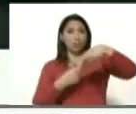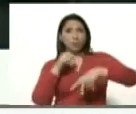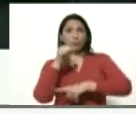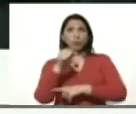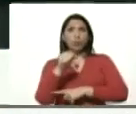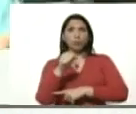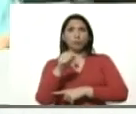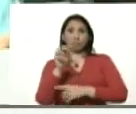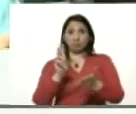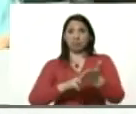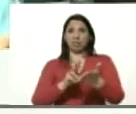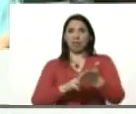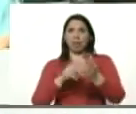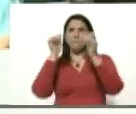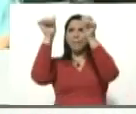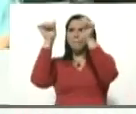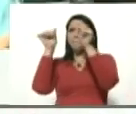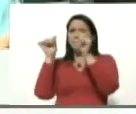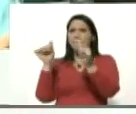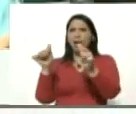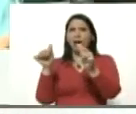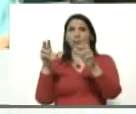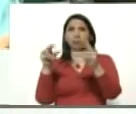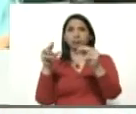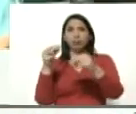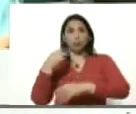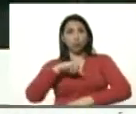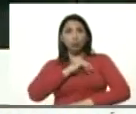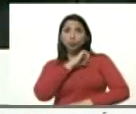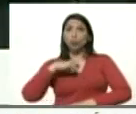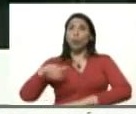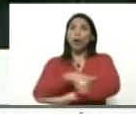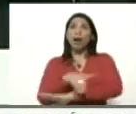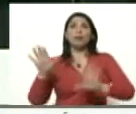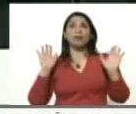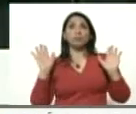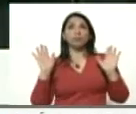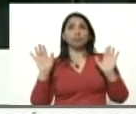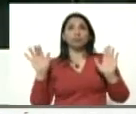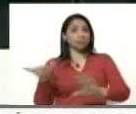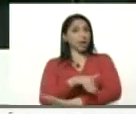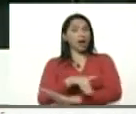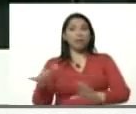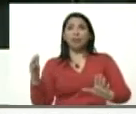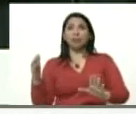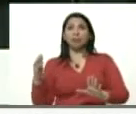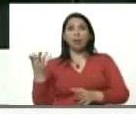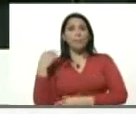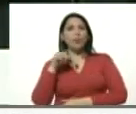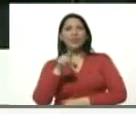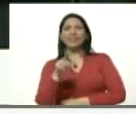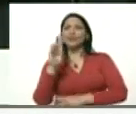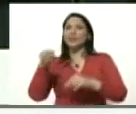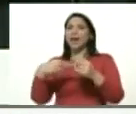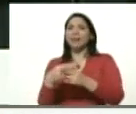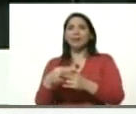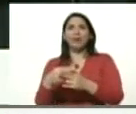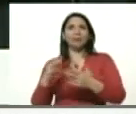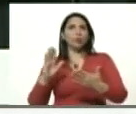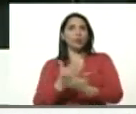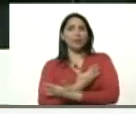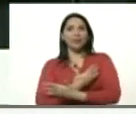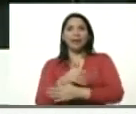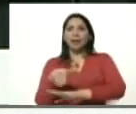Cilia? Pegando afiches. Somos de la calle. Venimos de la calle y por eso nadie nos quita la